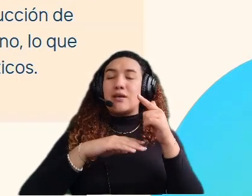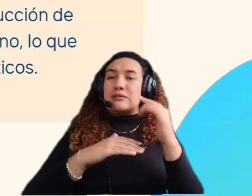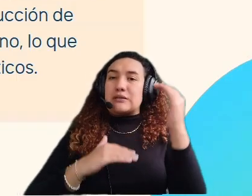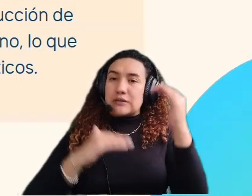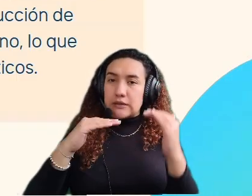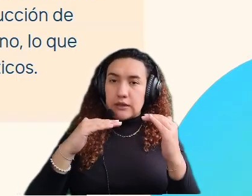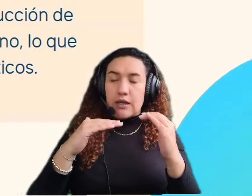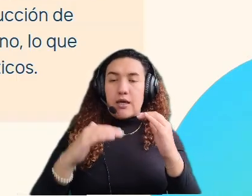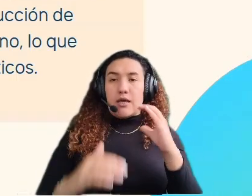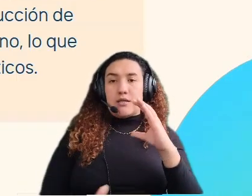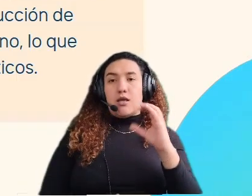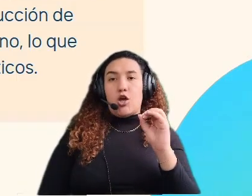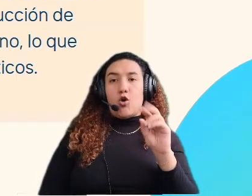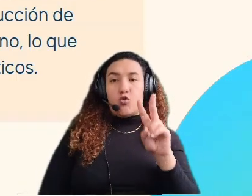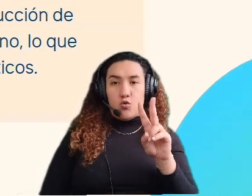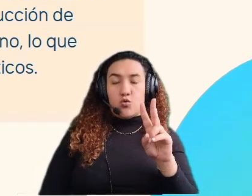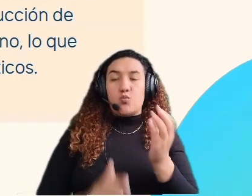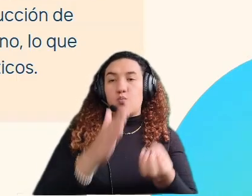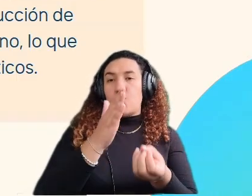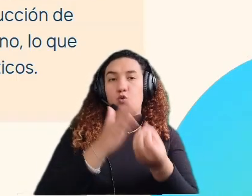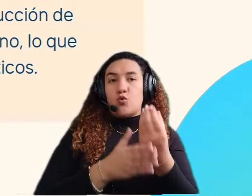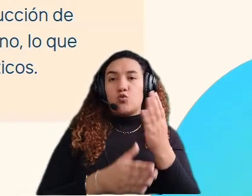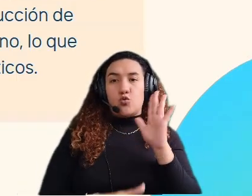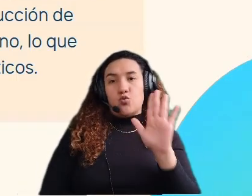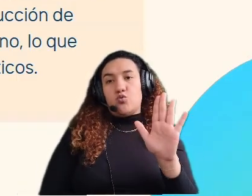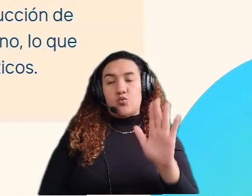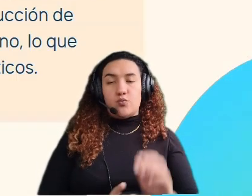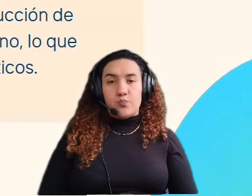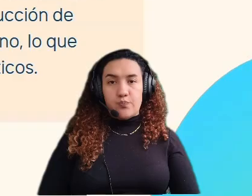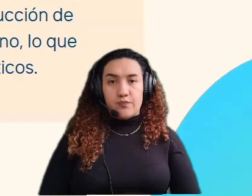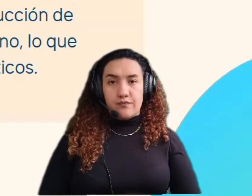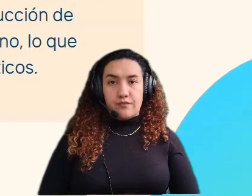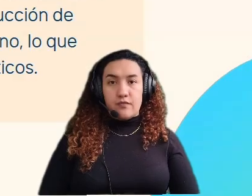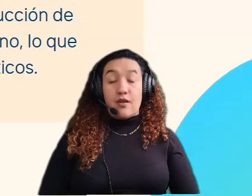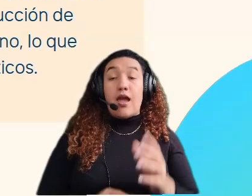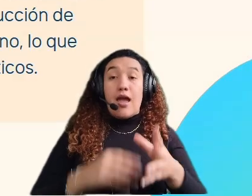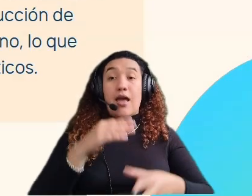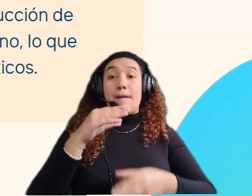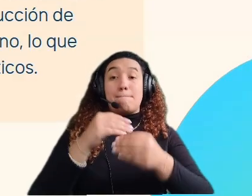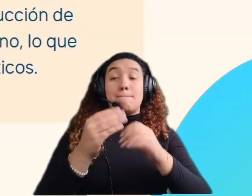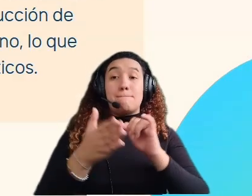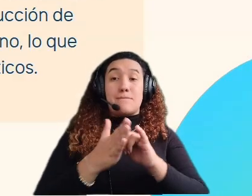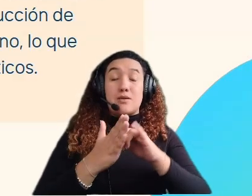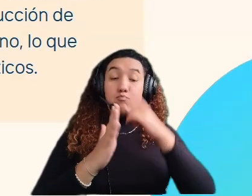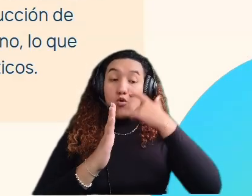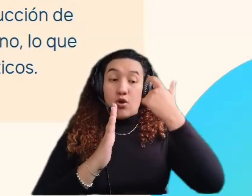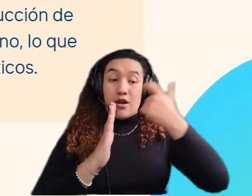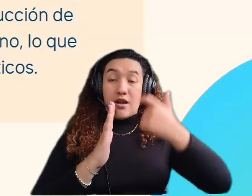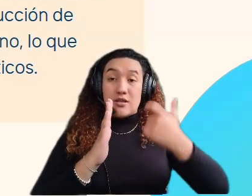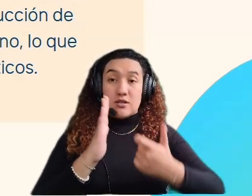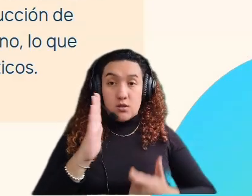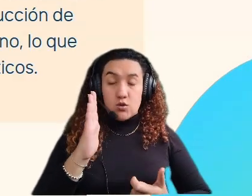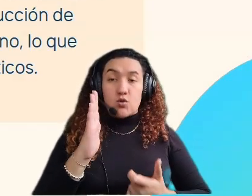la habilidad del fitoplancton para captar carbono y generar CO2. Además, la